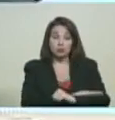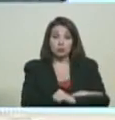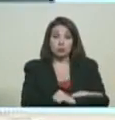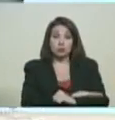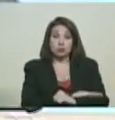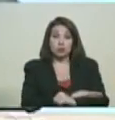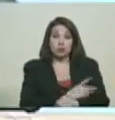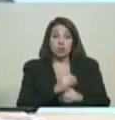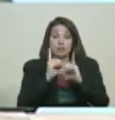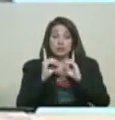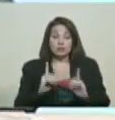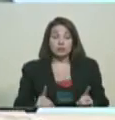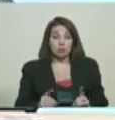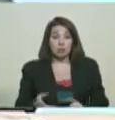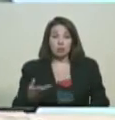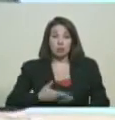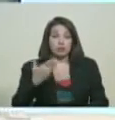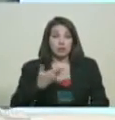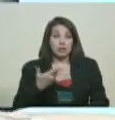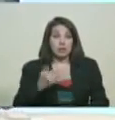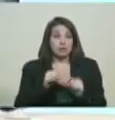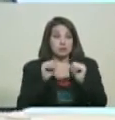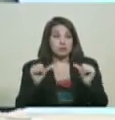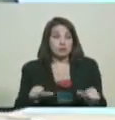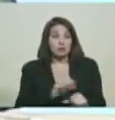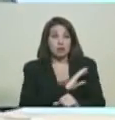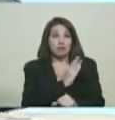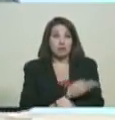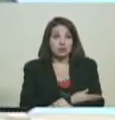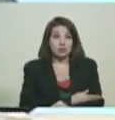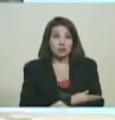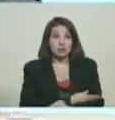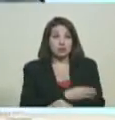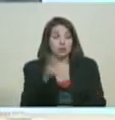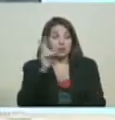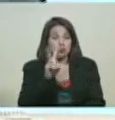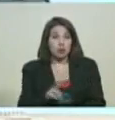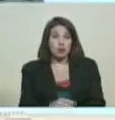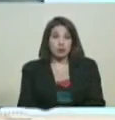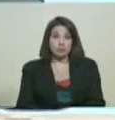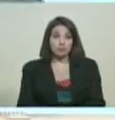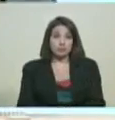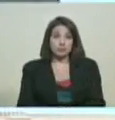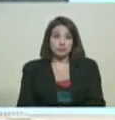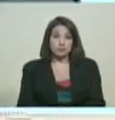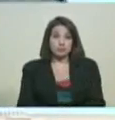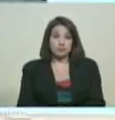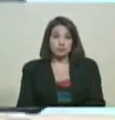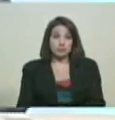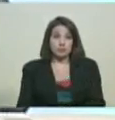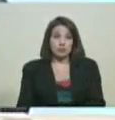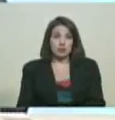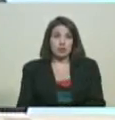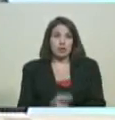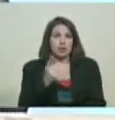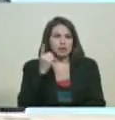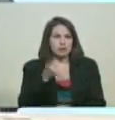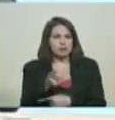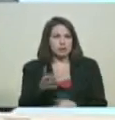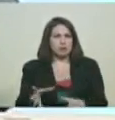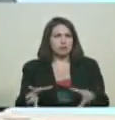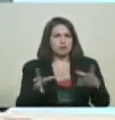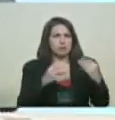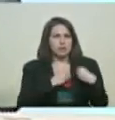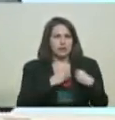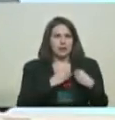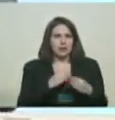importante del sistema de fuerza del poder popular venezolano y así debemos asimilarlo asumirlo y cuando